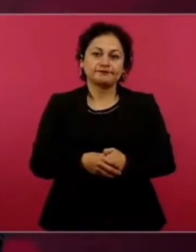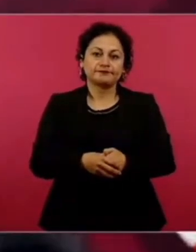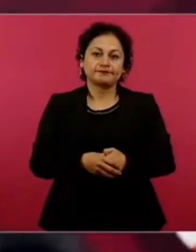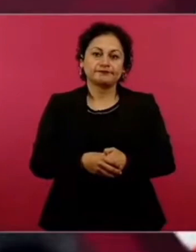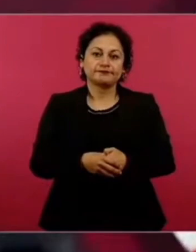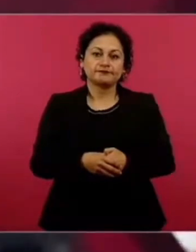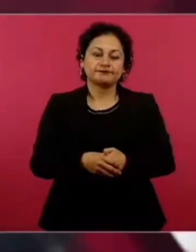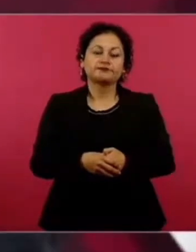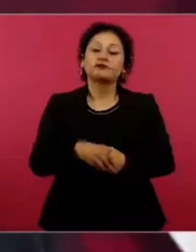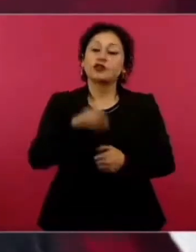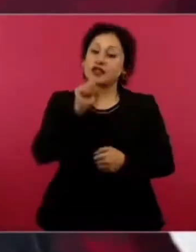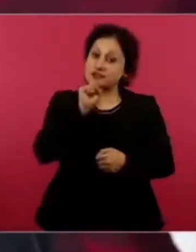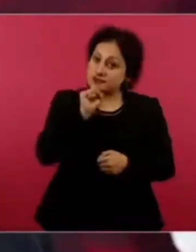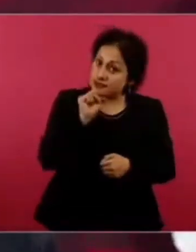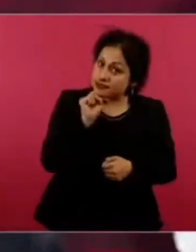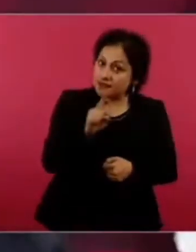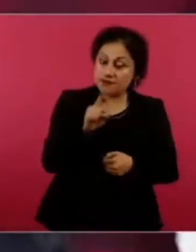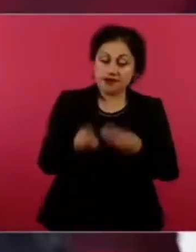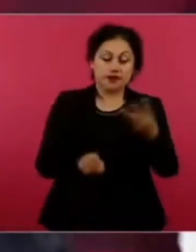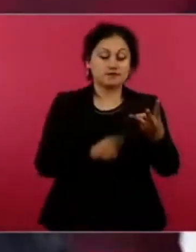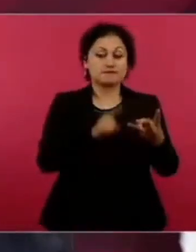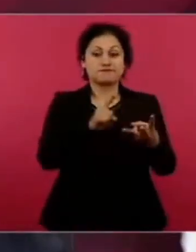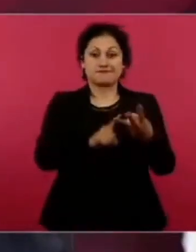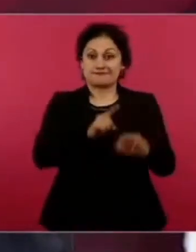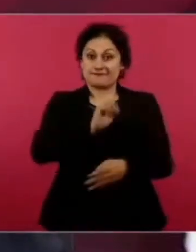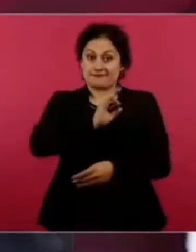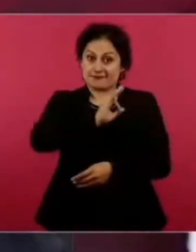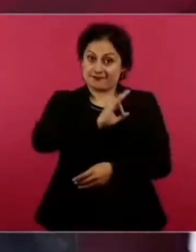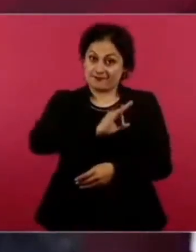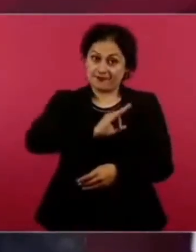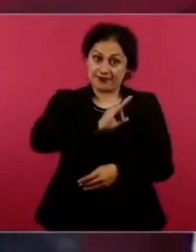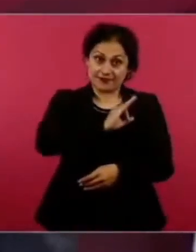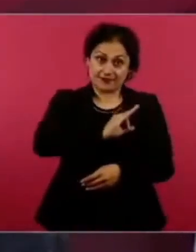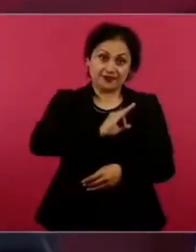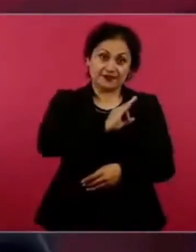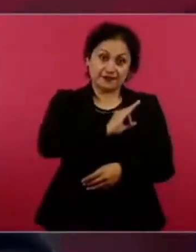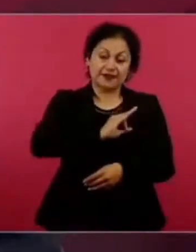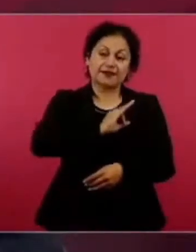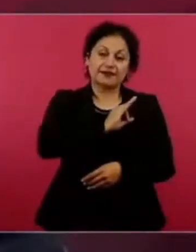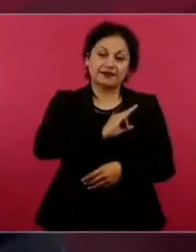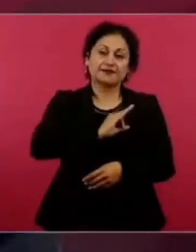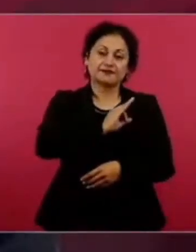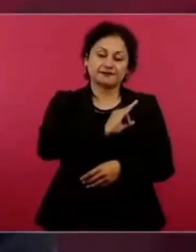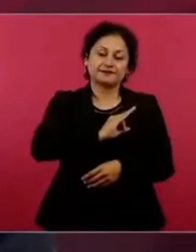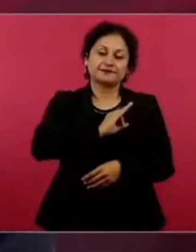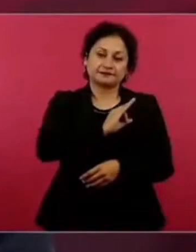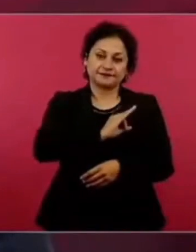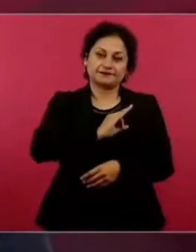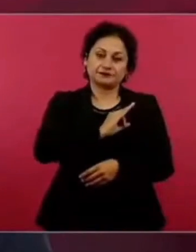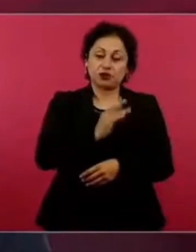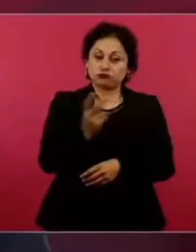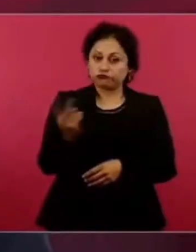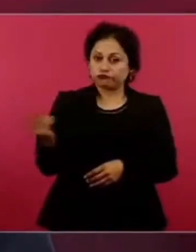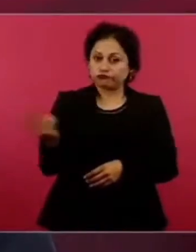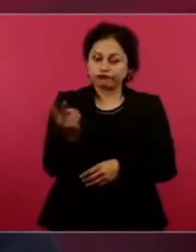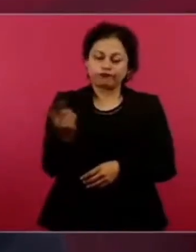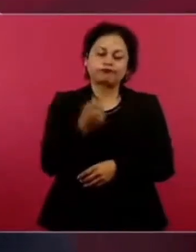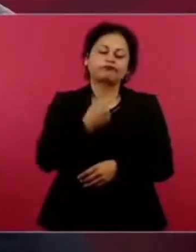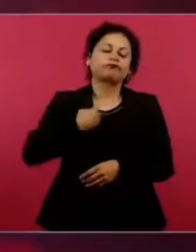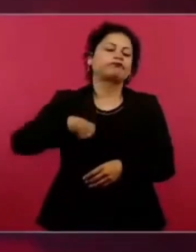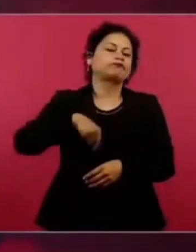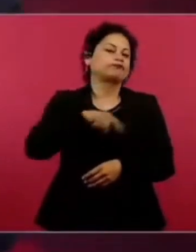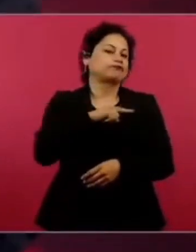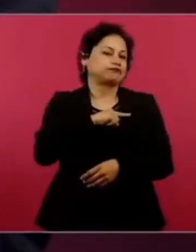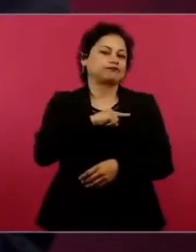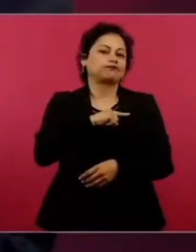enviamos nuestra felicitación y nos sentimos muy orgullosos de